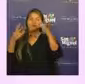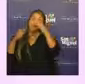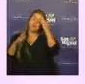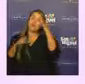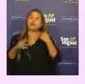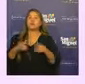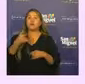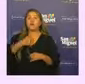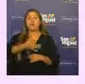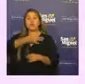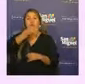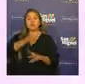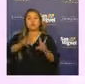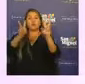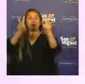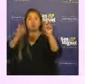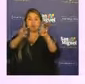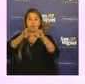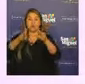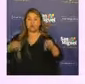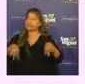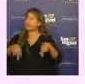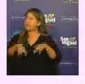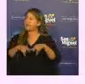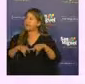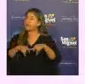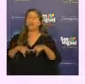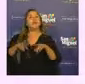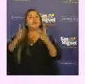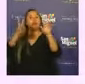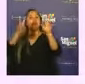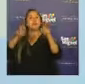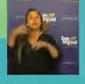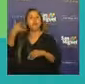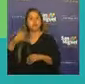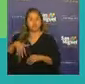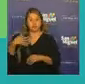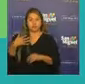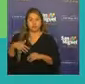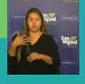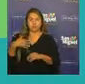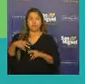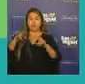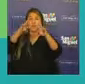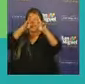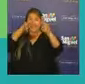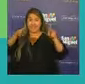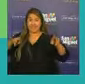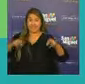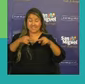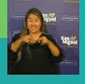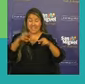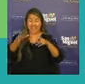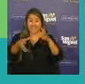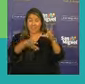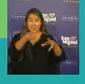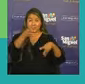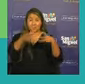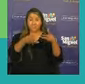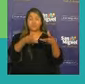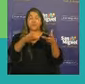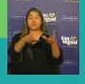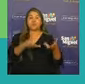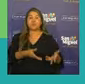Cuando hablamos de reciclar, también hablamos de algo muy importante. Porque lo que reciclamos no lo